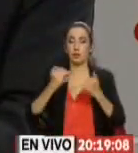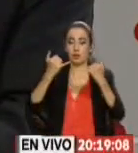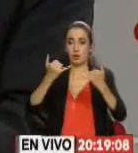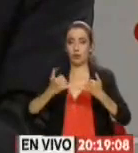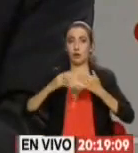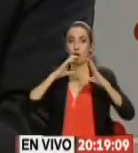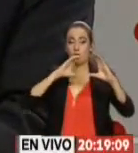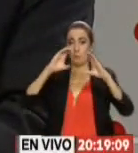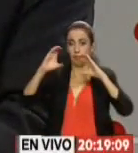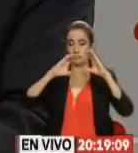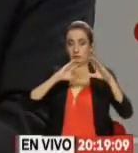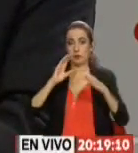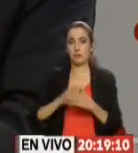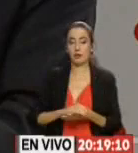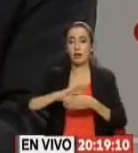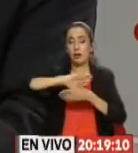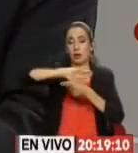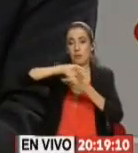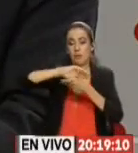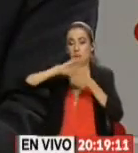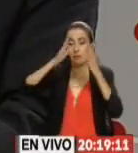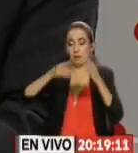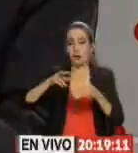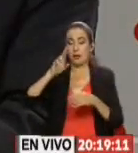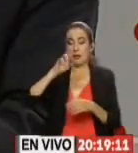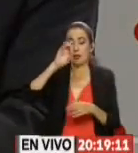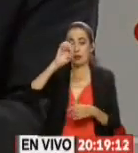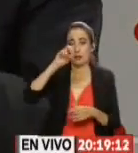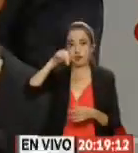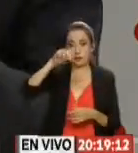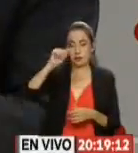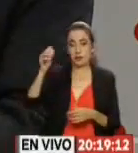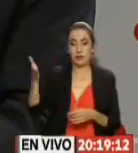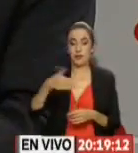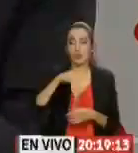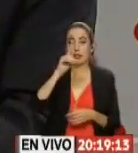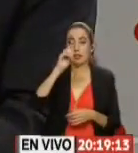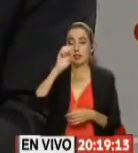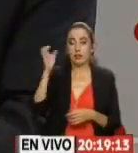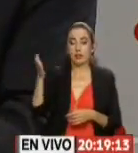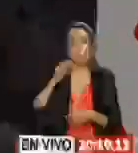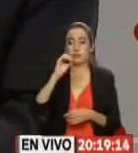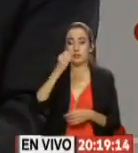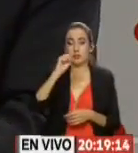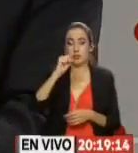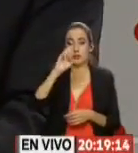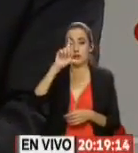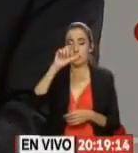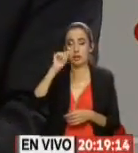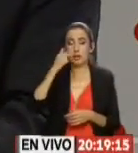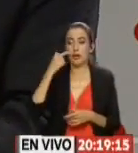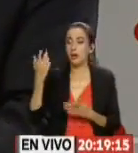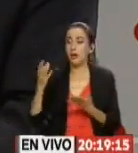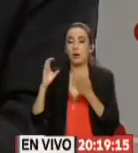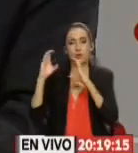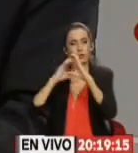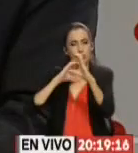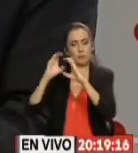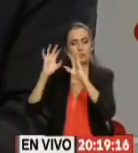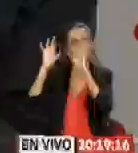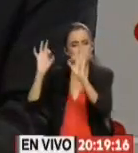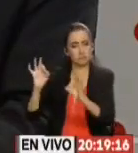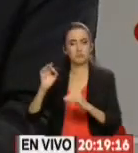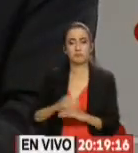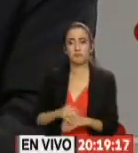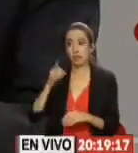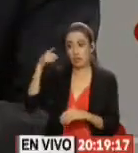en la tarde con el embajador René de Solá y de verdad que fue muy grata la conversación que sostuvimos con él. Es un